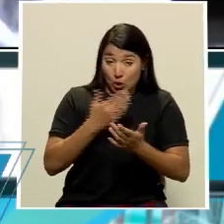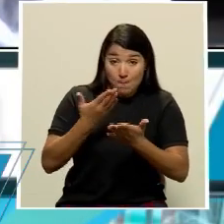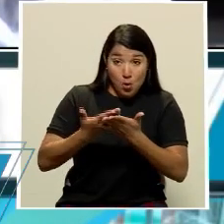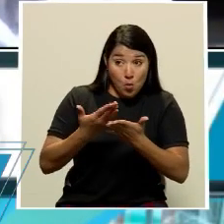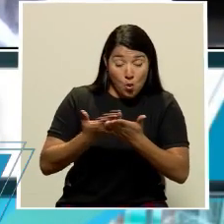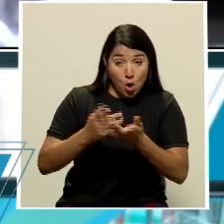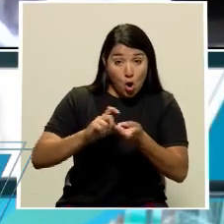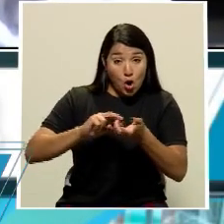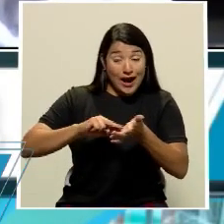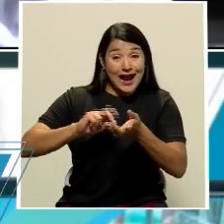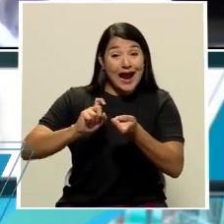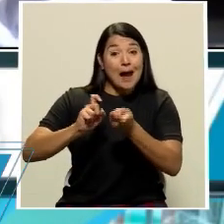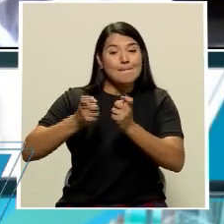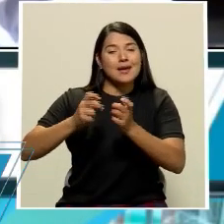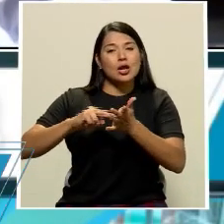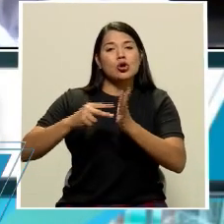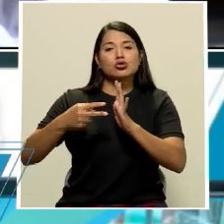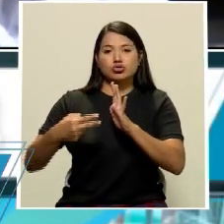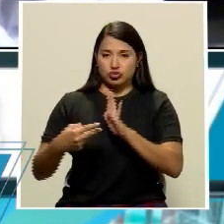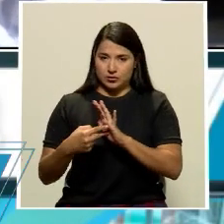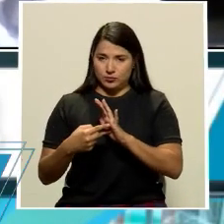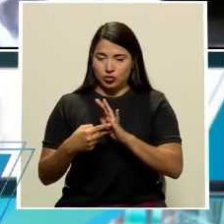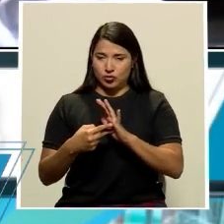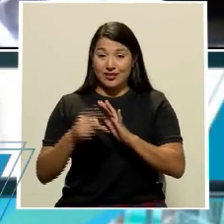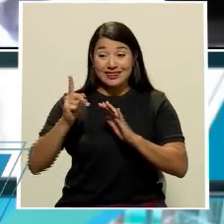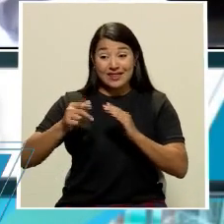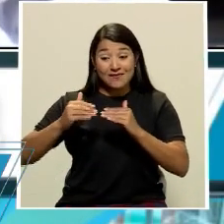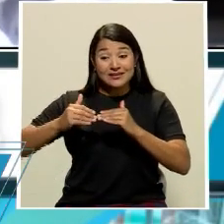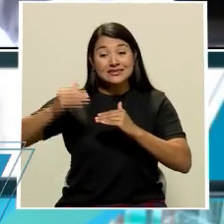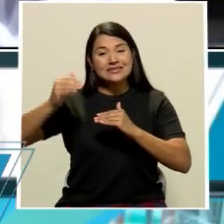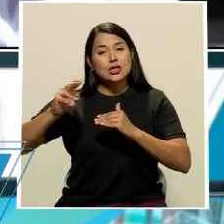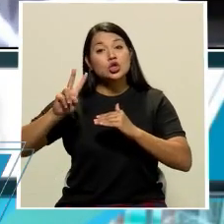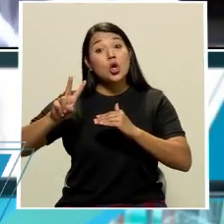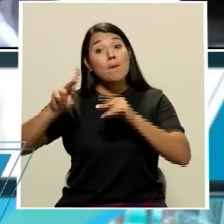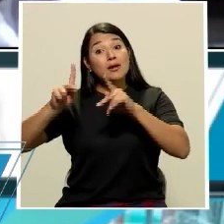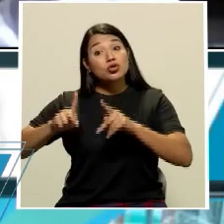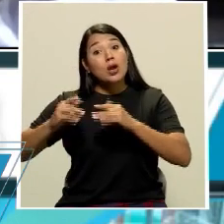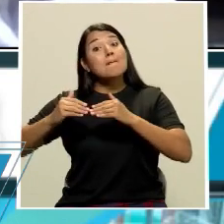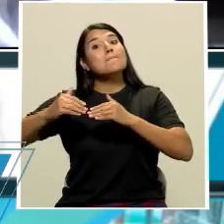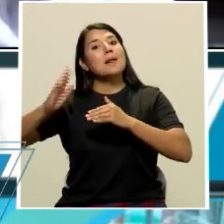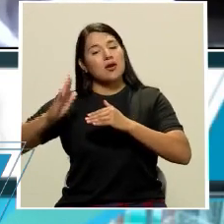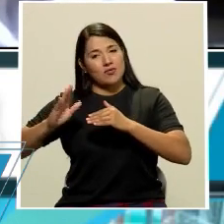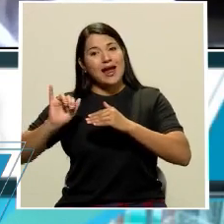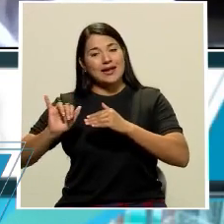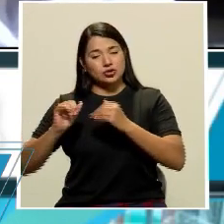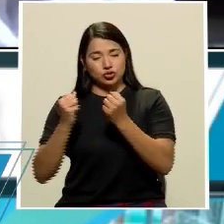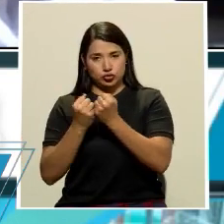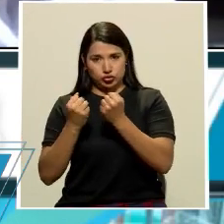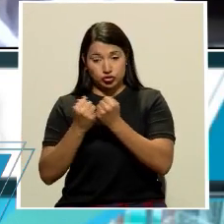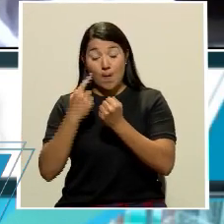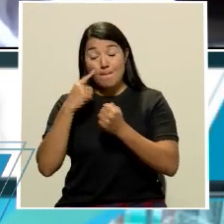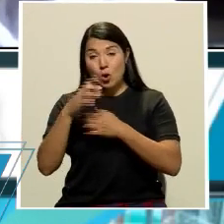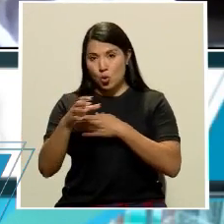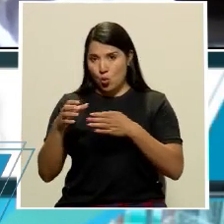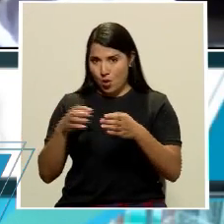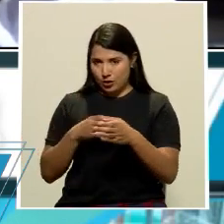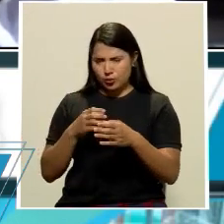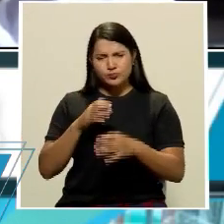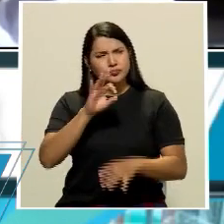se calcule el hacinamiento con base en más de 2 personas por dormitorio. Cuando hacemos esa medición... Don Franklin, si